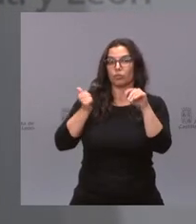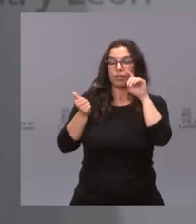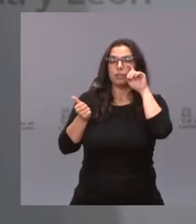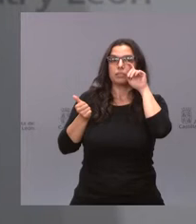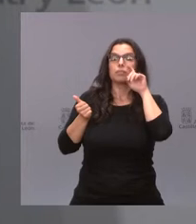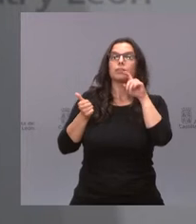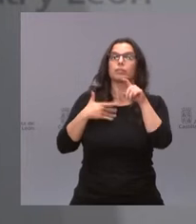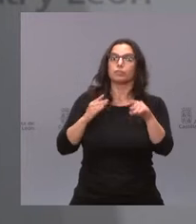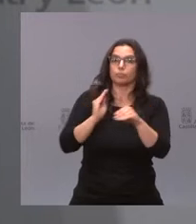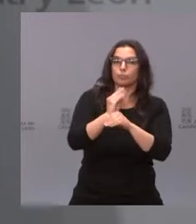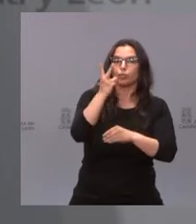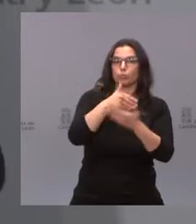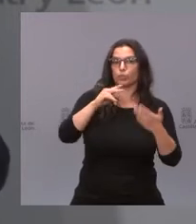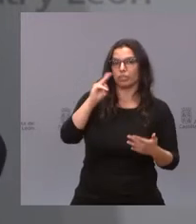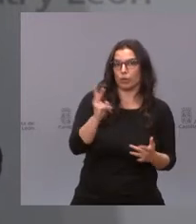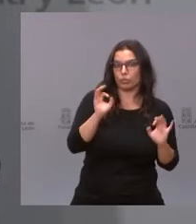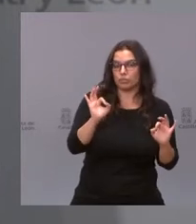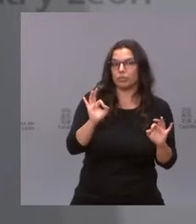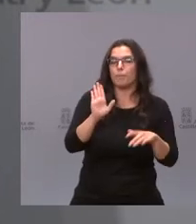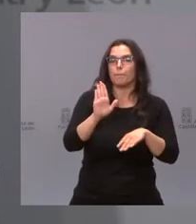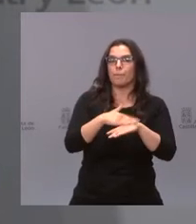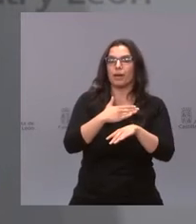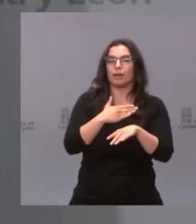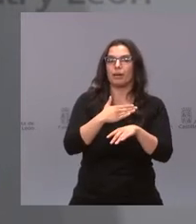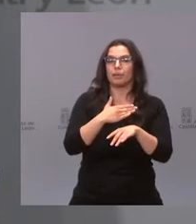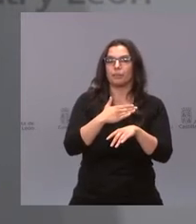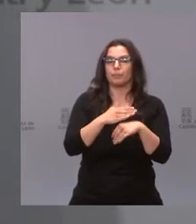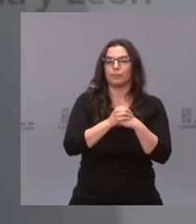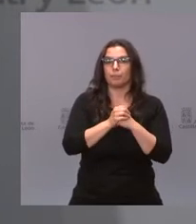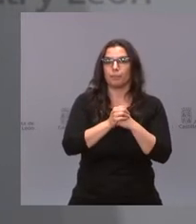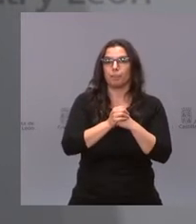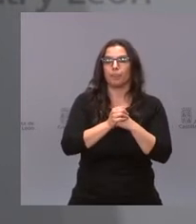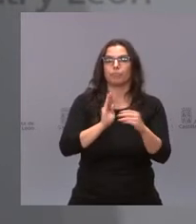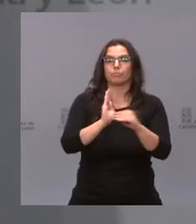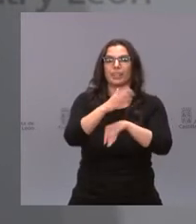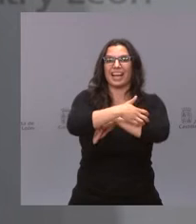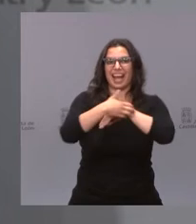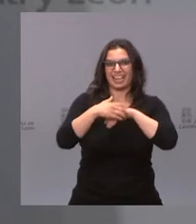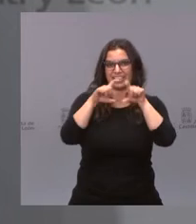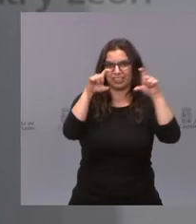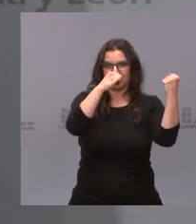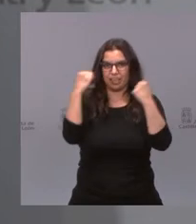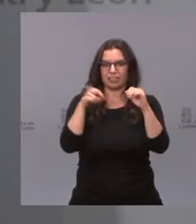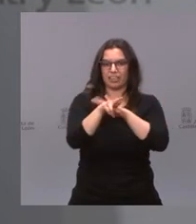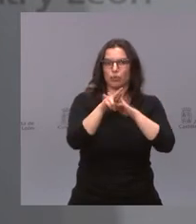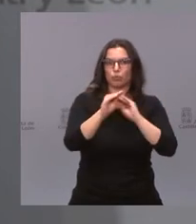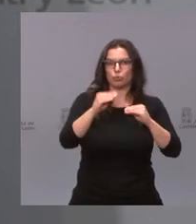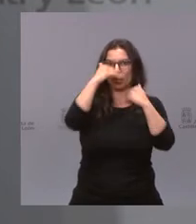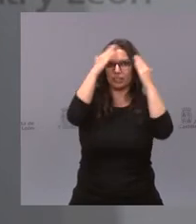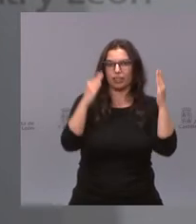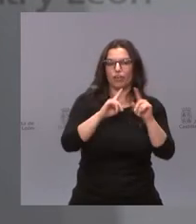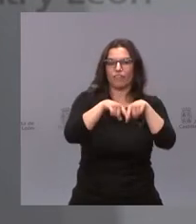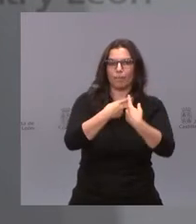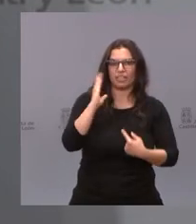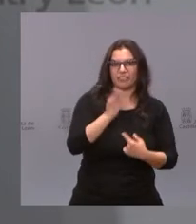Oportunidades, 2 millones de euros para financiar a Cáritas en sus recursos de atención a las familias afectadas